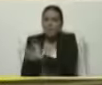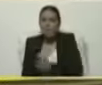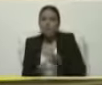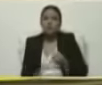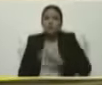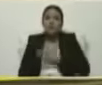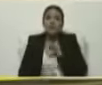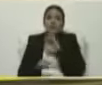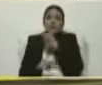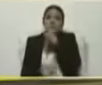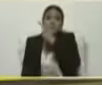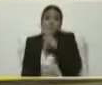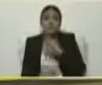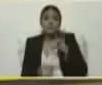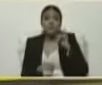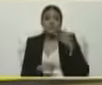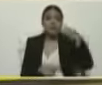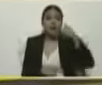Hatillo.